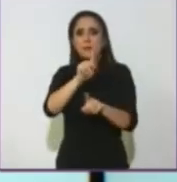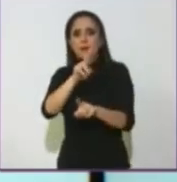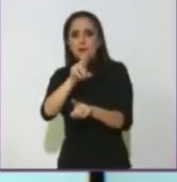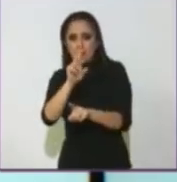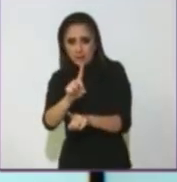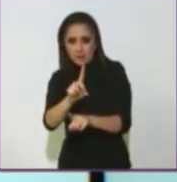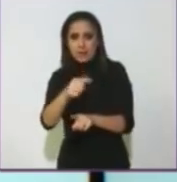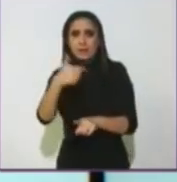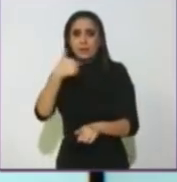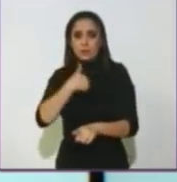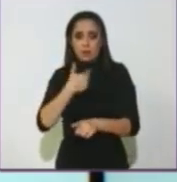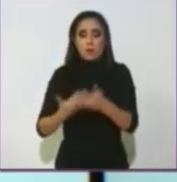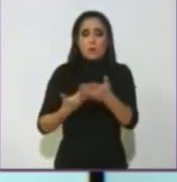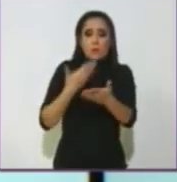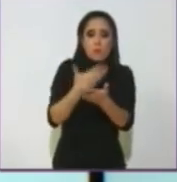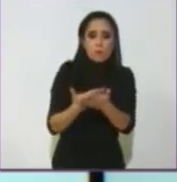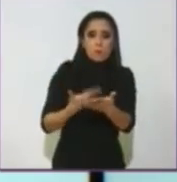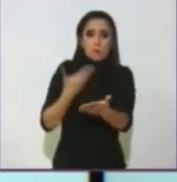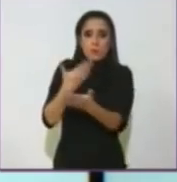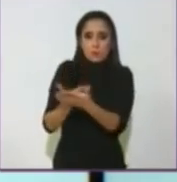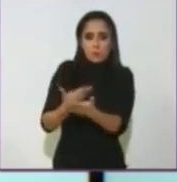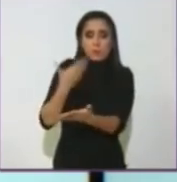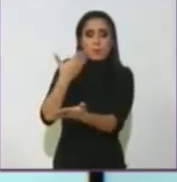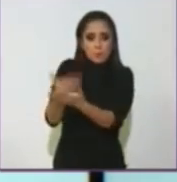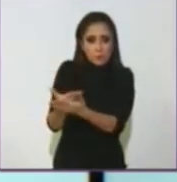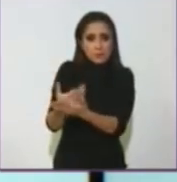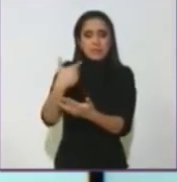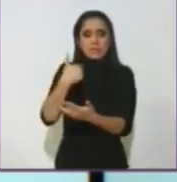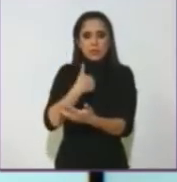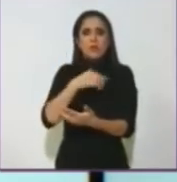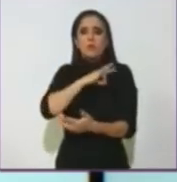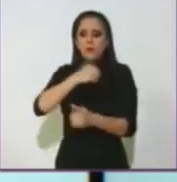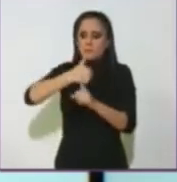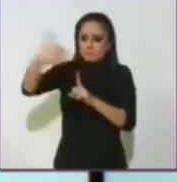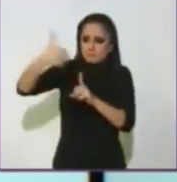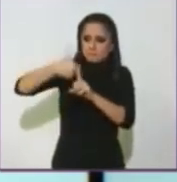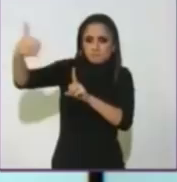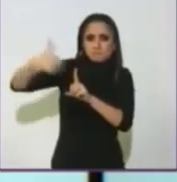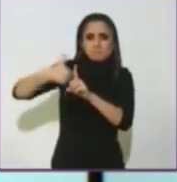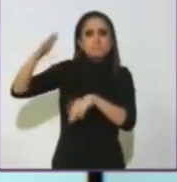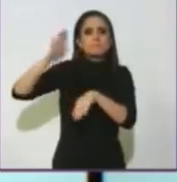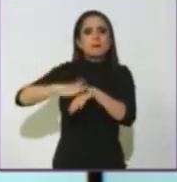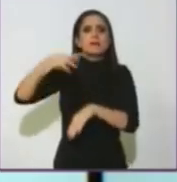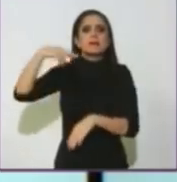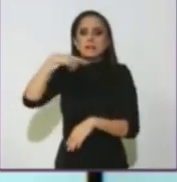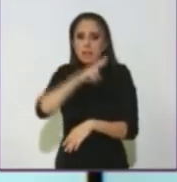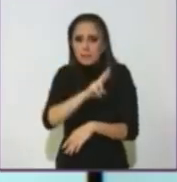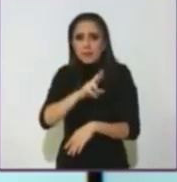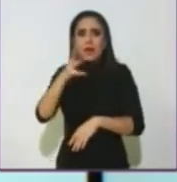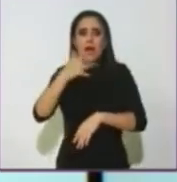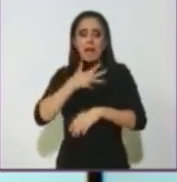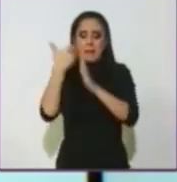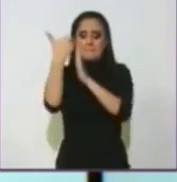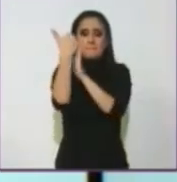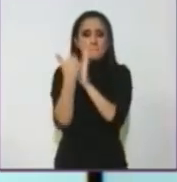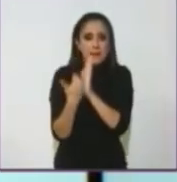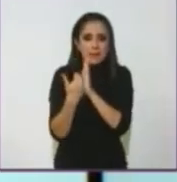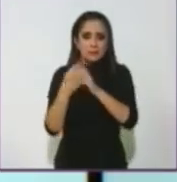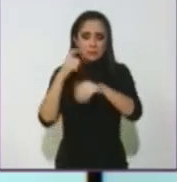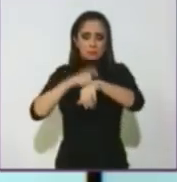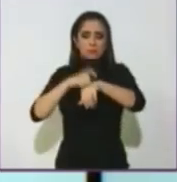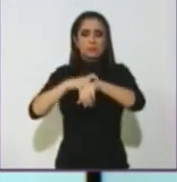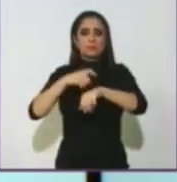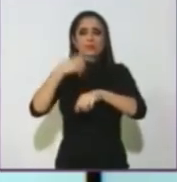vamos a bajar el tiempo de movilidad de las familias vas a tener dos horas más con tu familia cada día